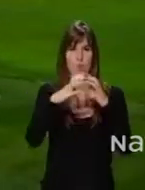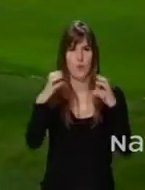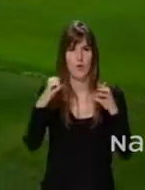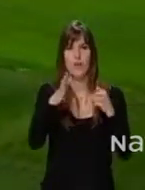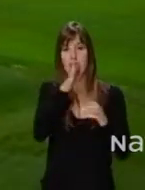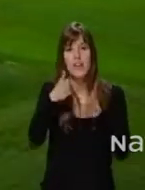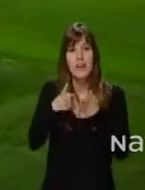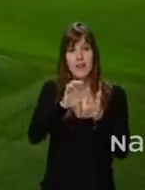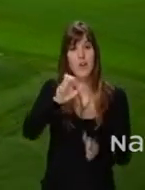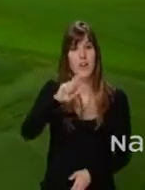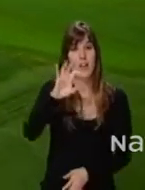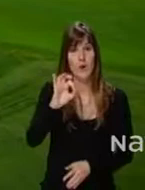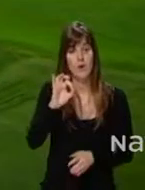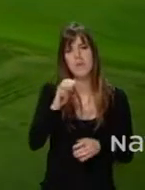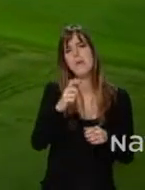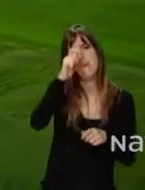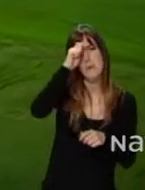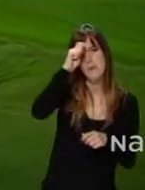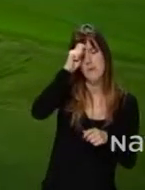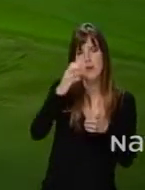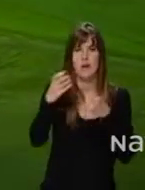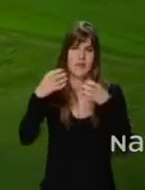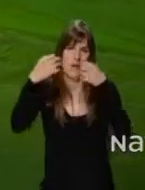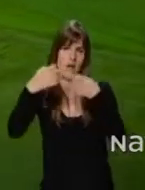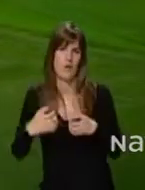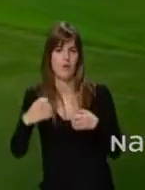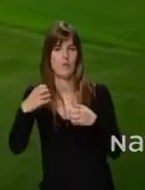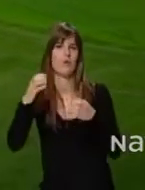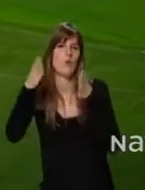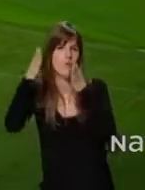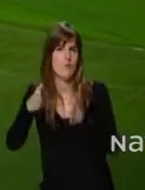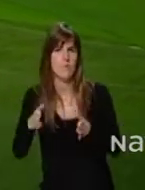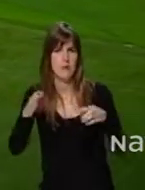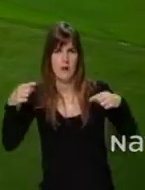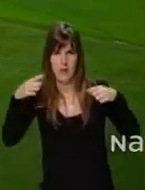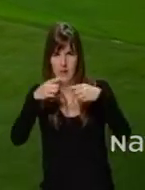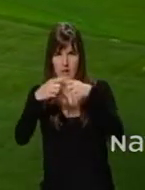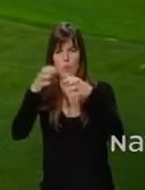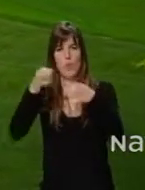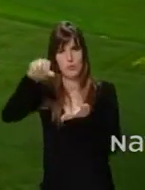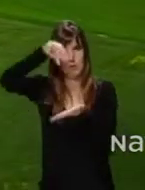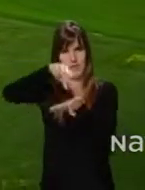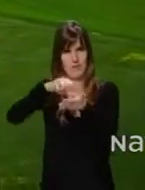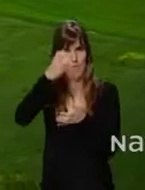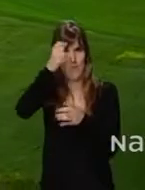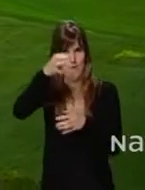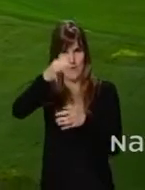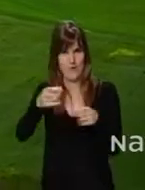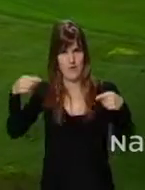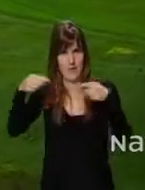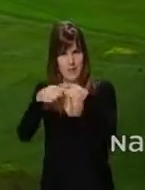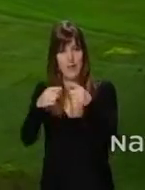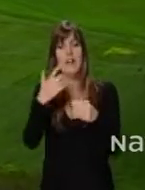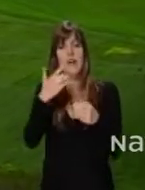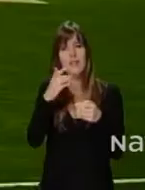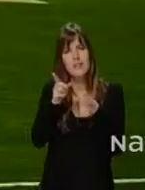Erro en el corredor Pamplona-Aoiz-Lumbier. Esta posición de encrucijada de caminos ha favorecido su desarrollo